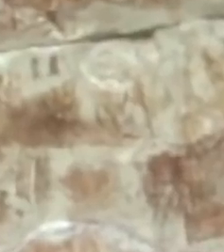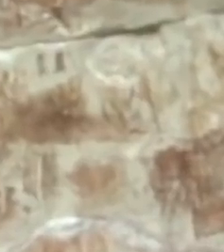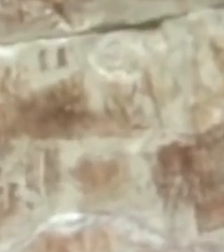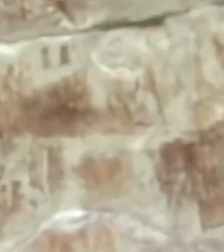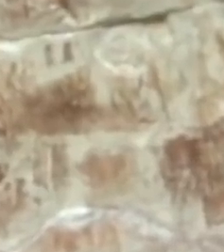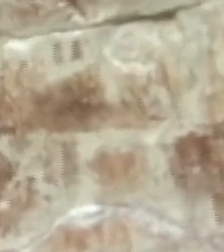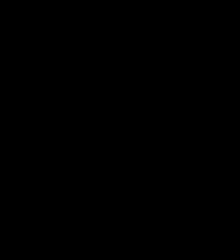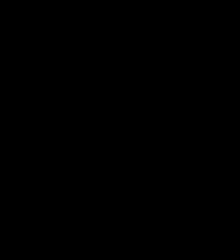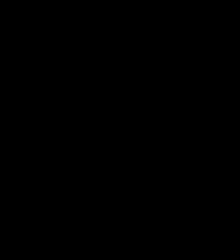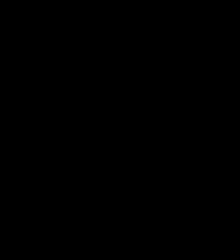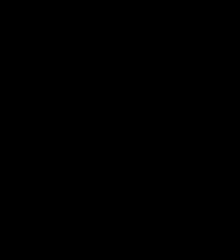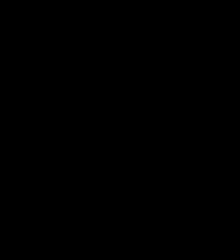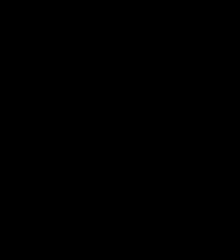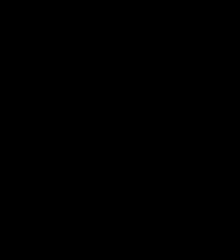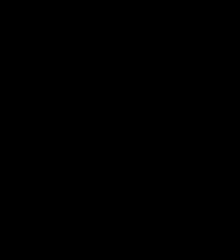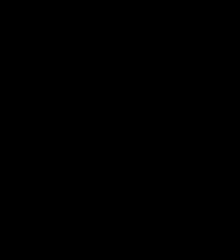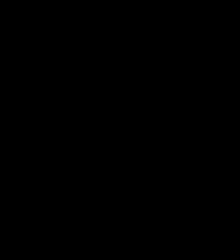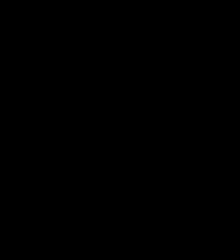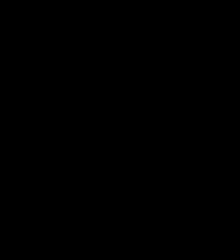Rica Televisión.